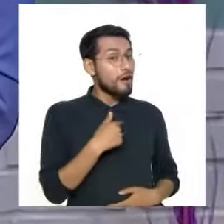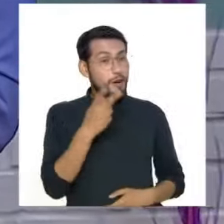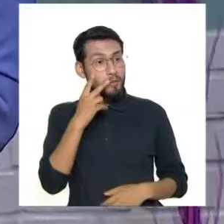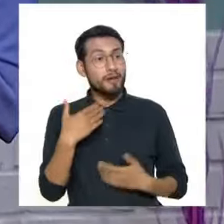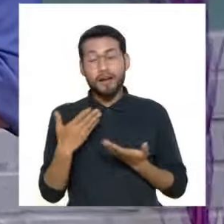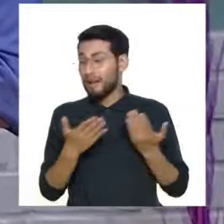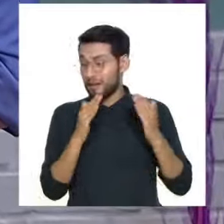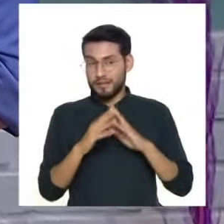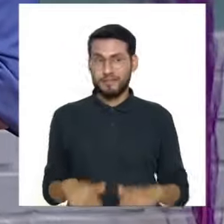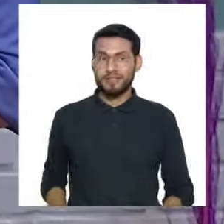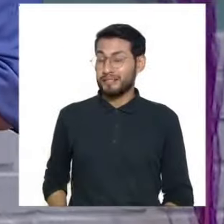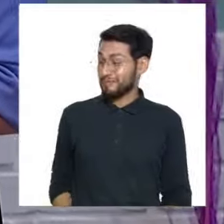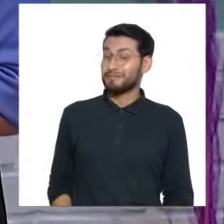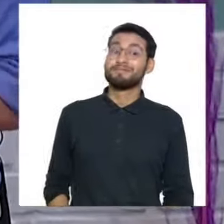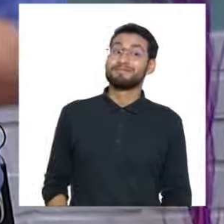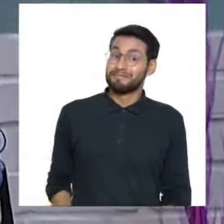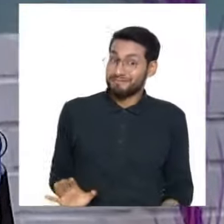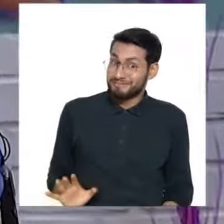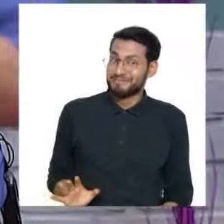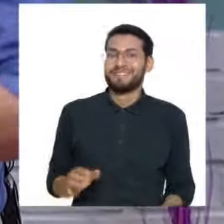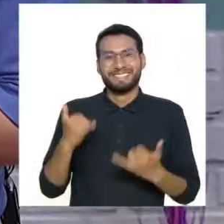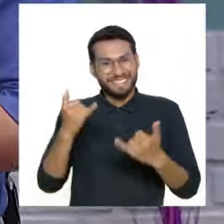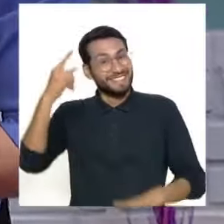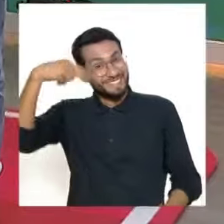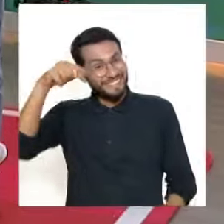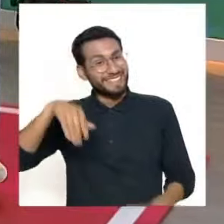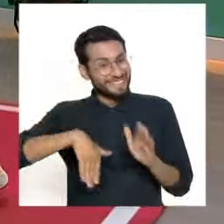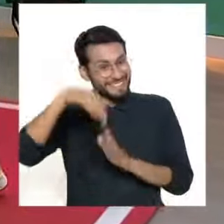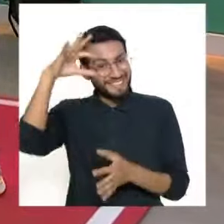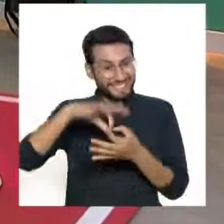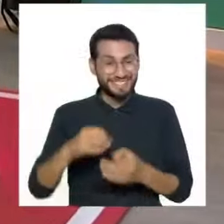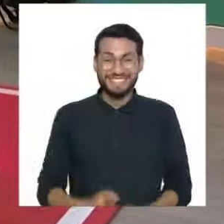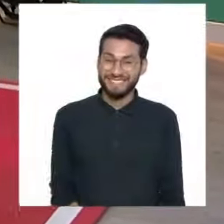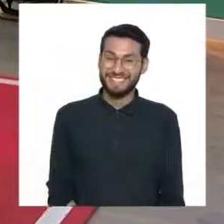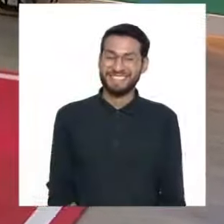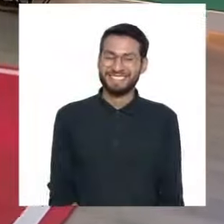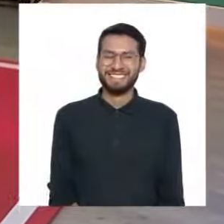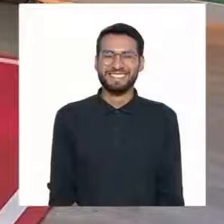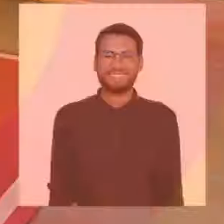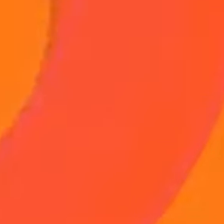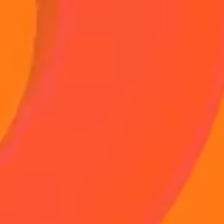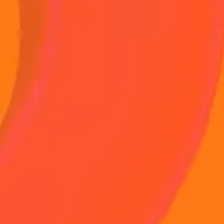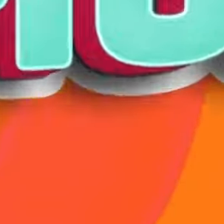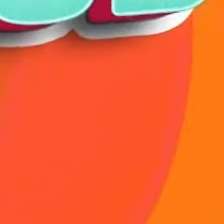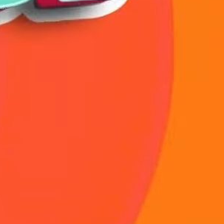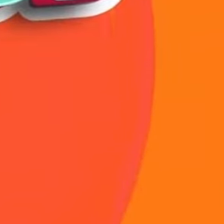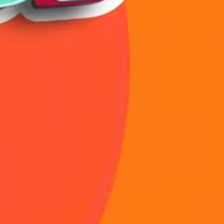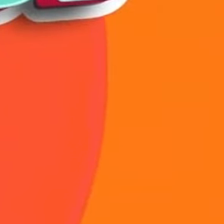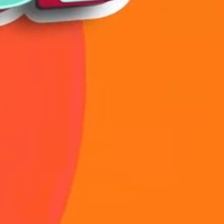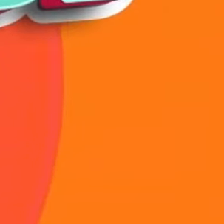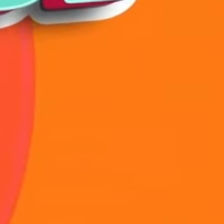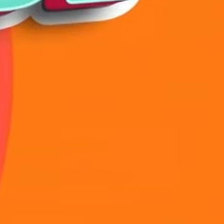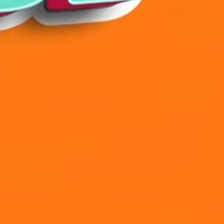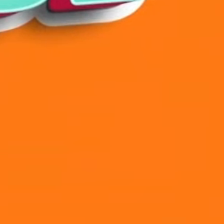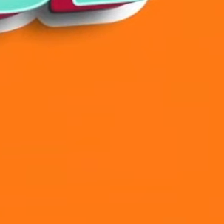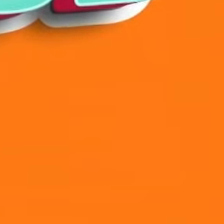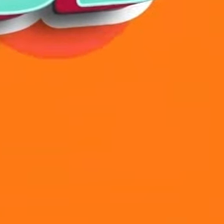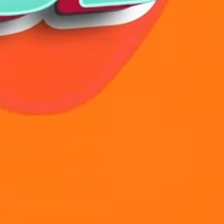a llevar a la casa no lo dudo ya volvemos estés más conectados pero ni las cadenas